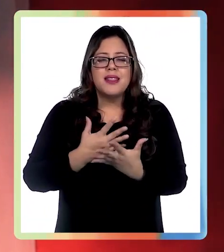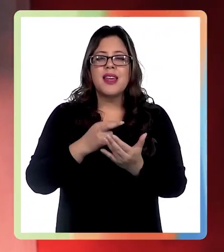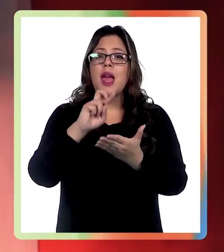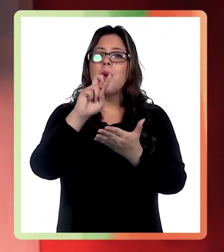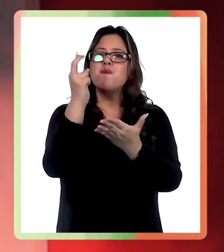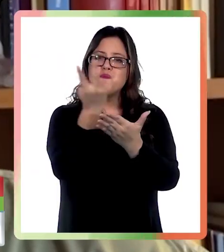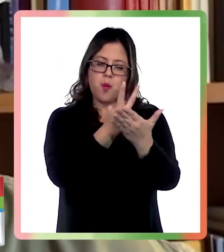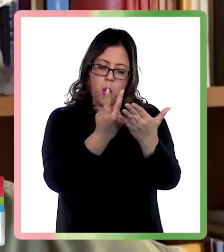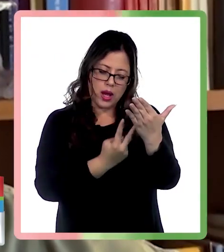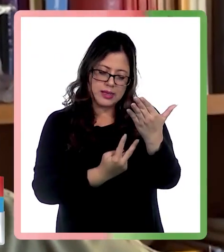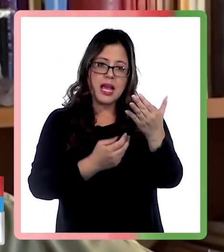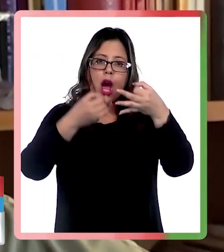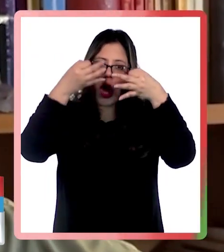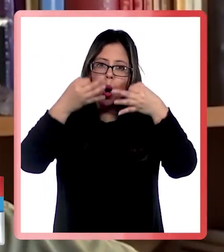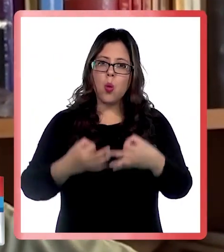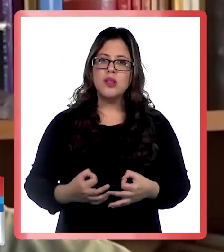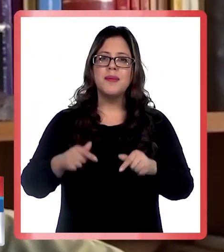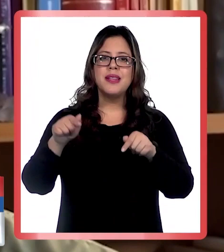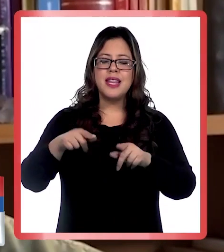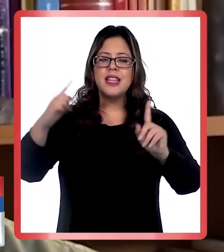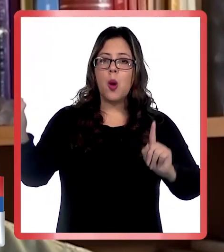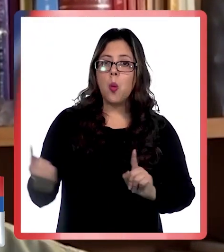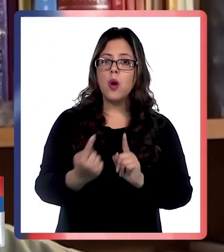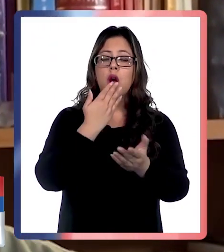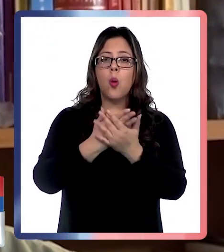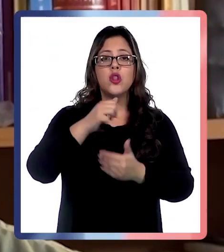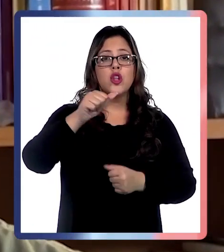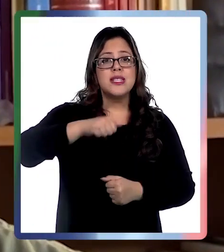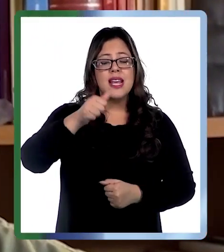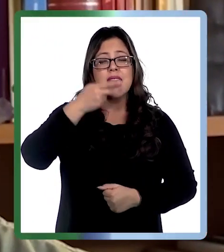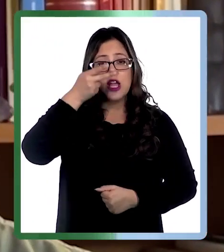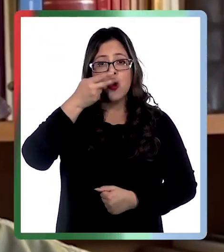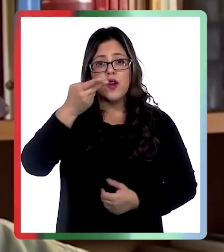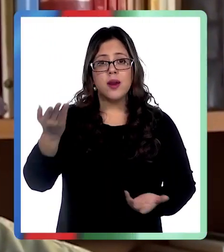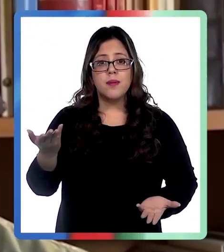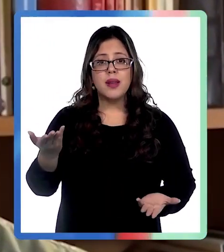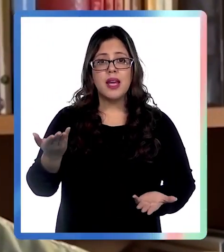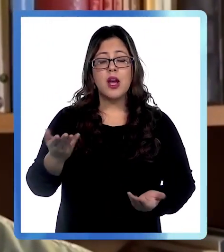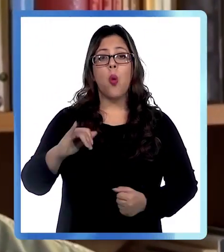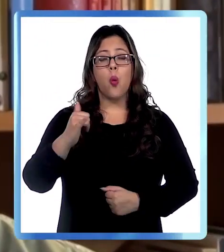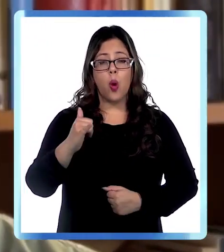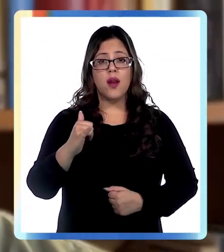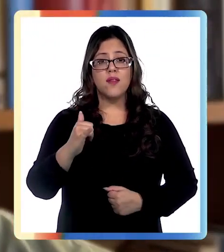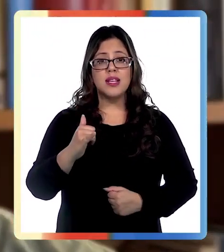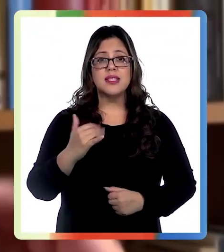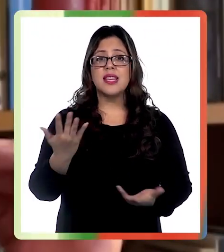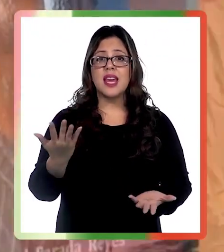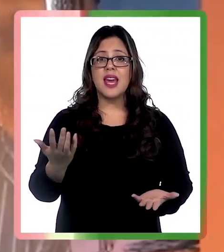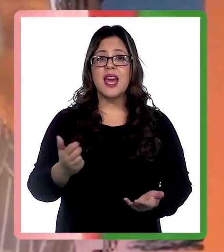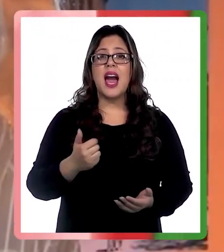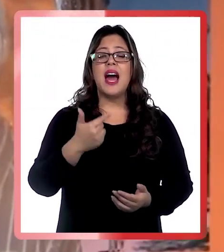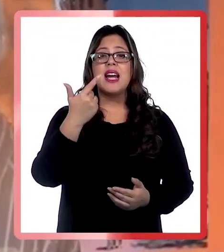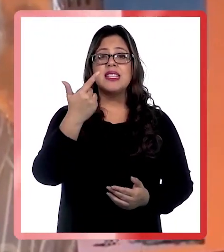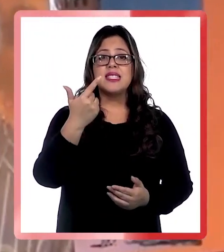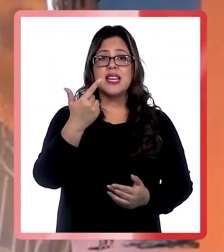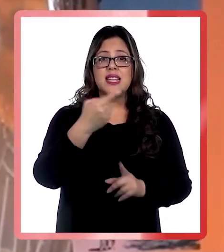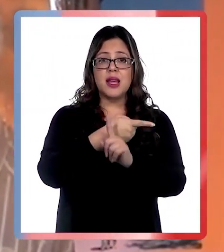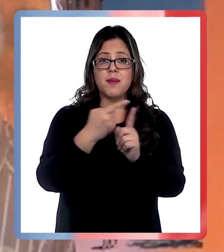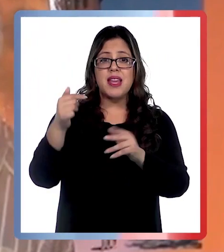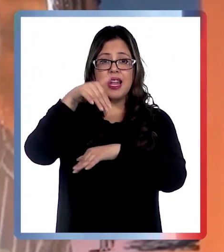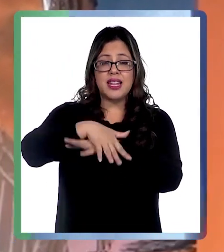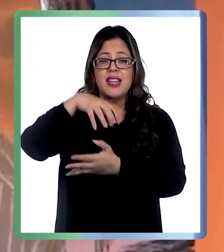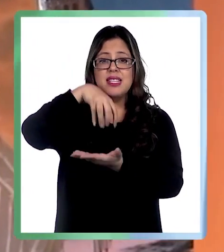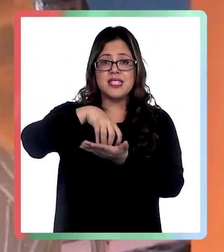invitados muy especialmente Los amantes Los que gustan de la poesía en este encuentro del día 16 de